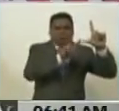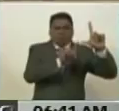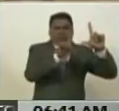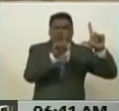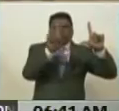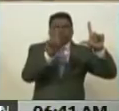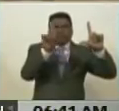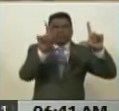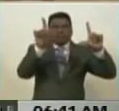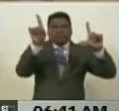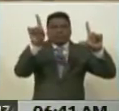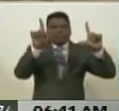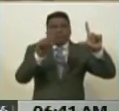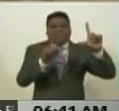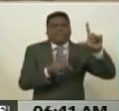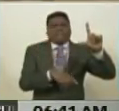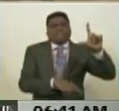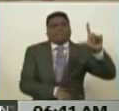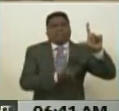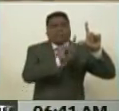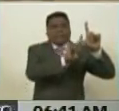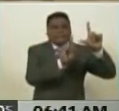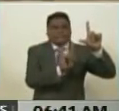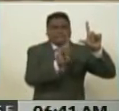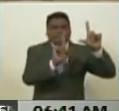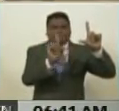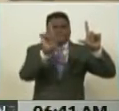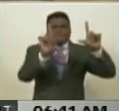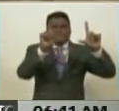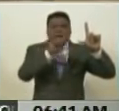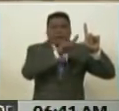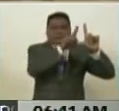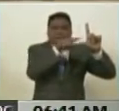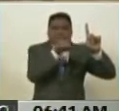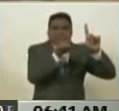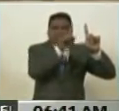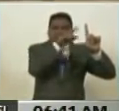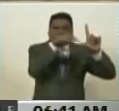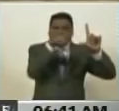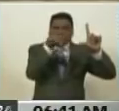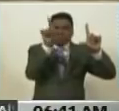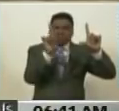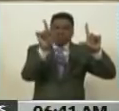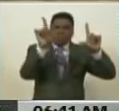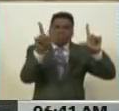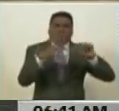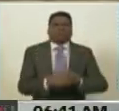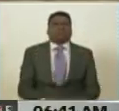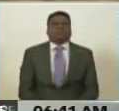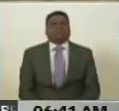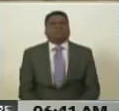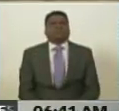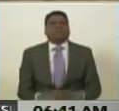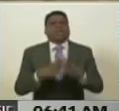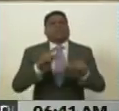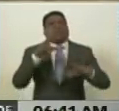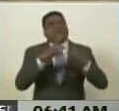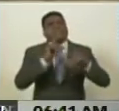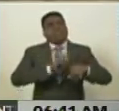cada vez que ha sido necesario. Y este es el primer incremento de este año y eh no se descarta en todo caso que en el momento en que se considere